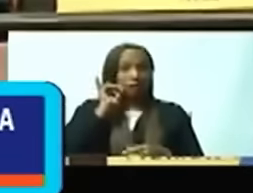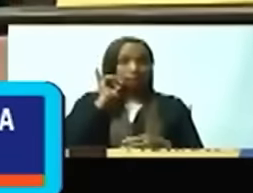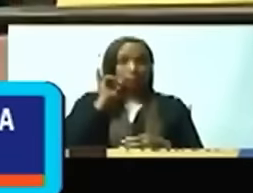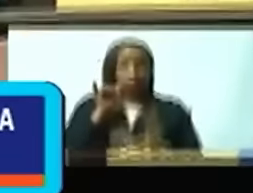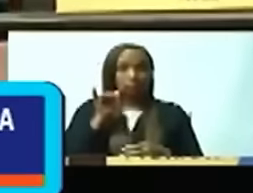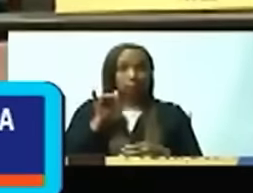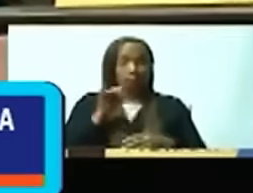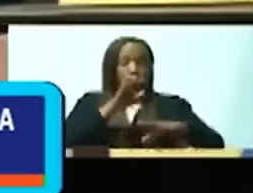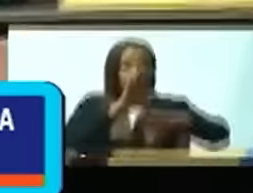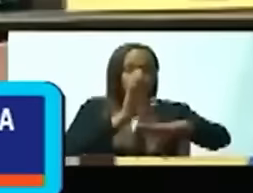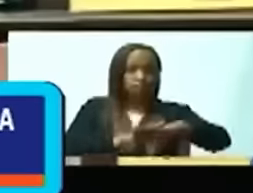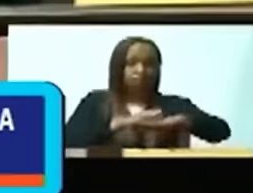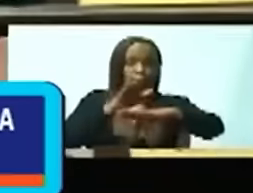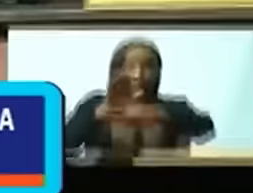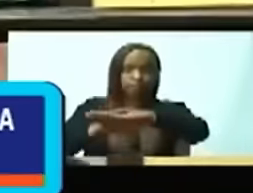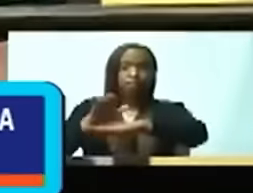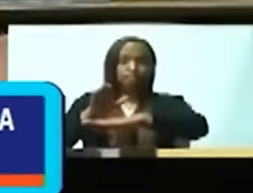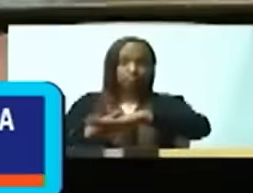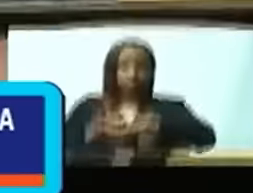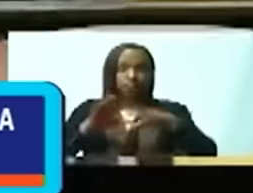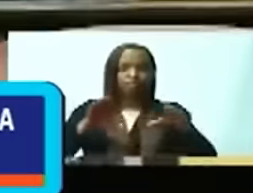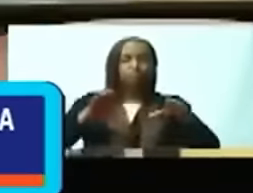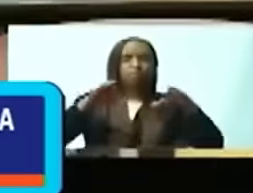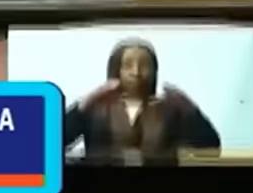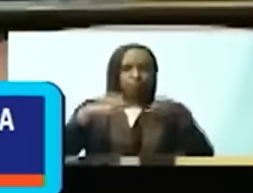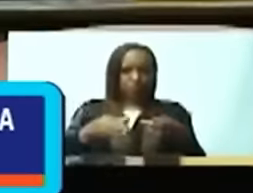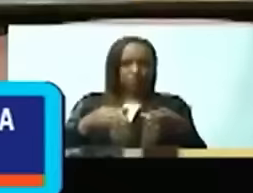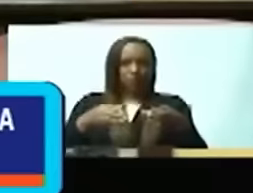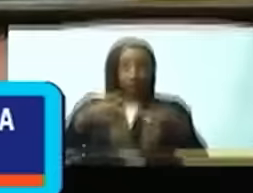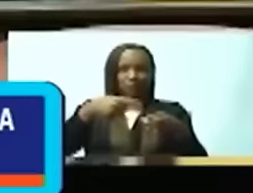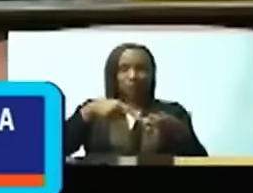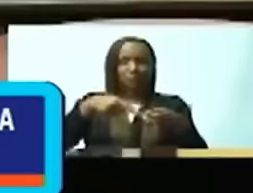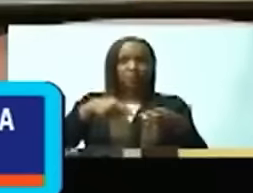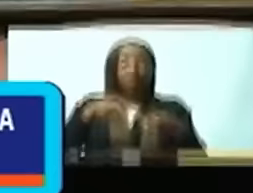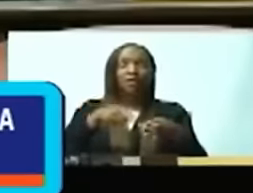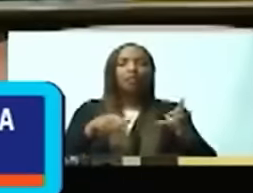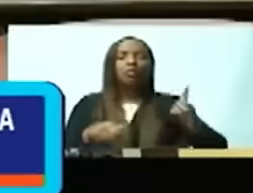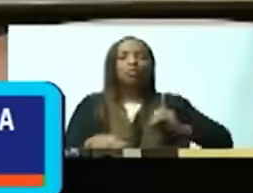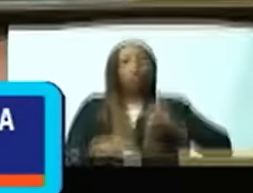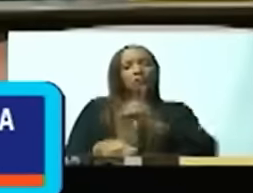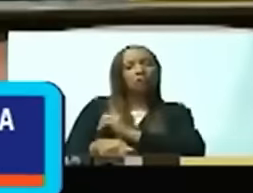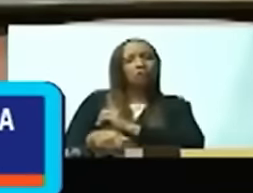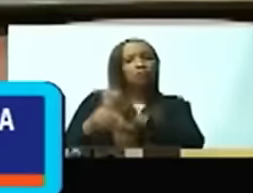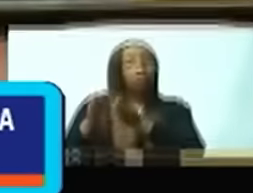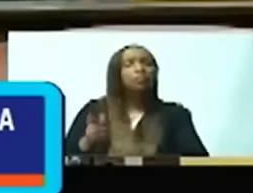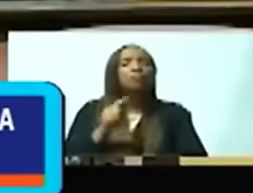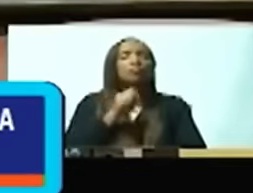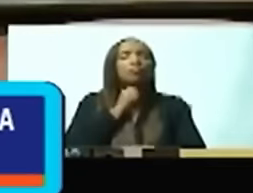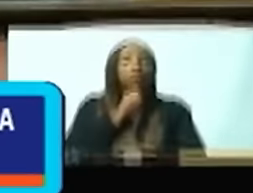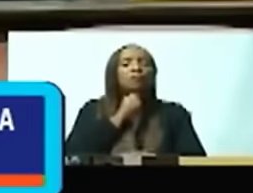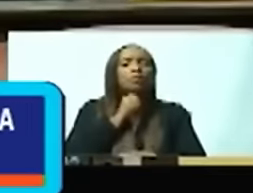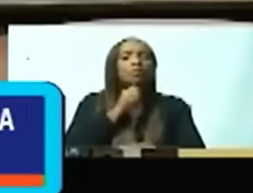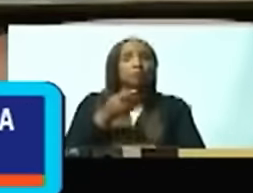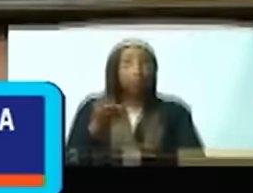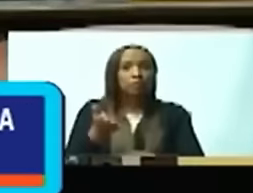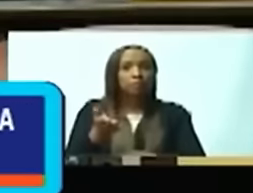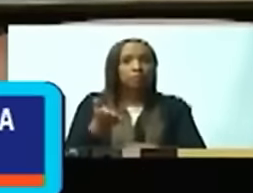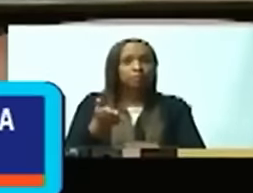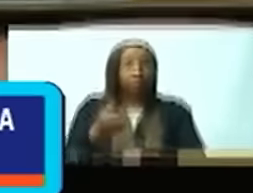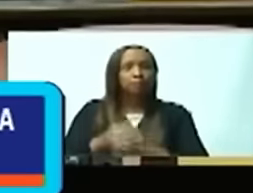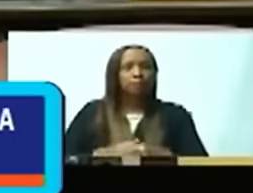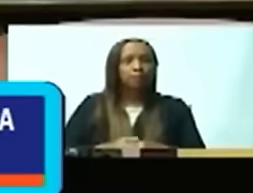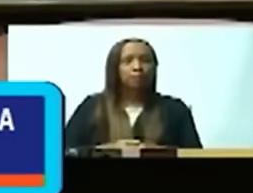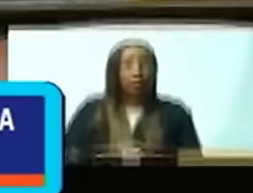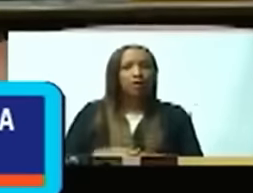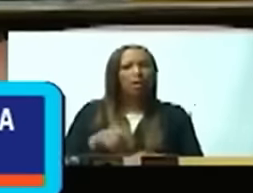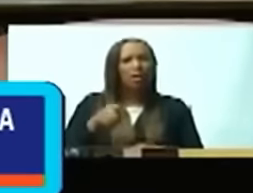colega Tobías Crespo, vocero de la Fuerza del Pueblo, donde él